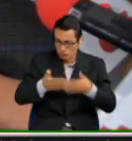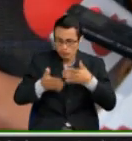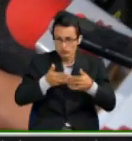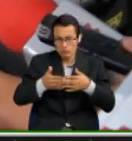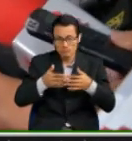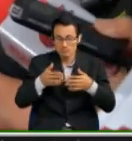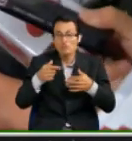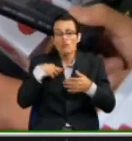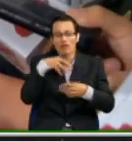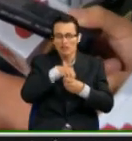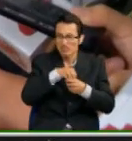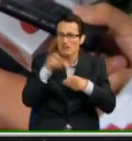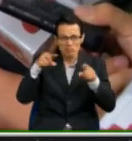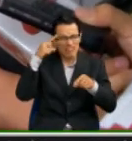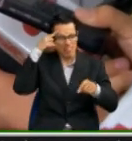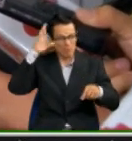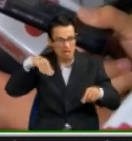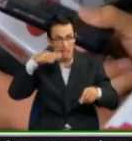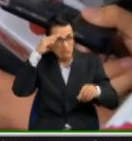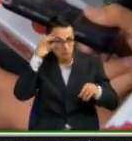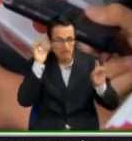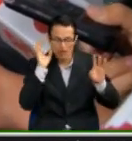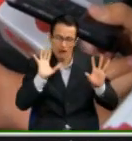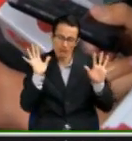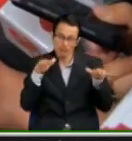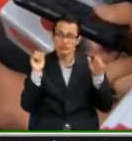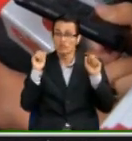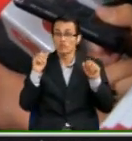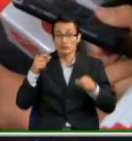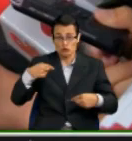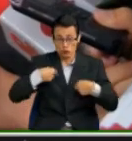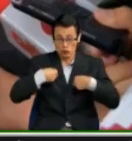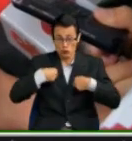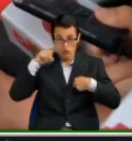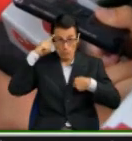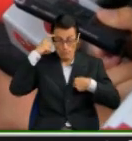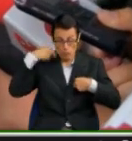Gobernación de Santander, en caso de quien les habla, como Didier Tavera, yo creo